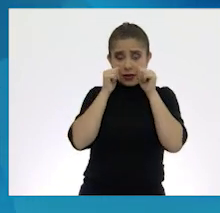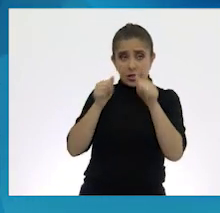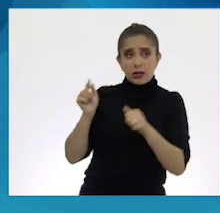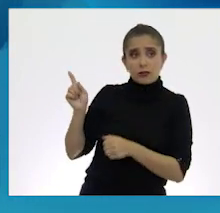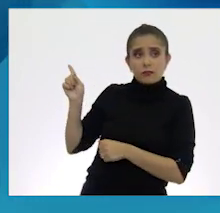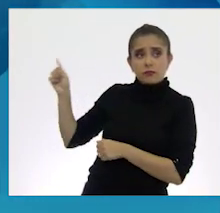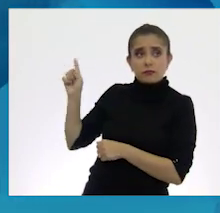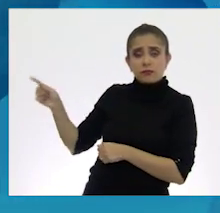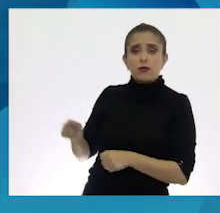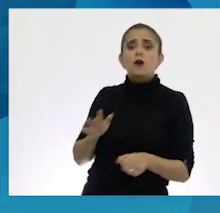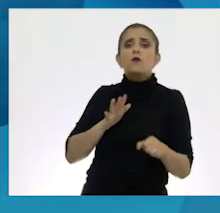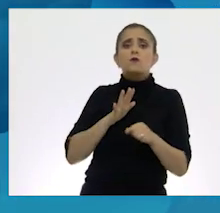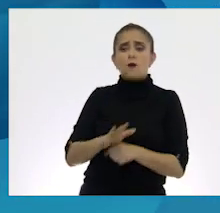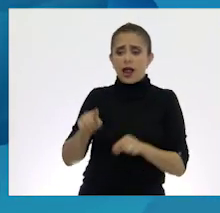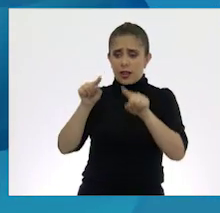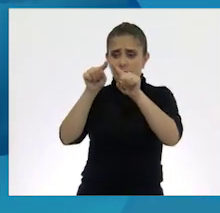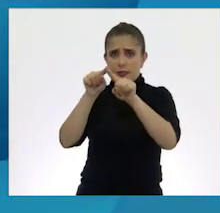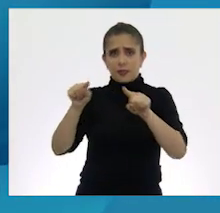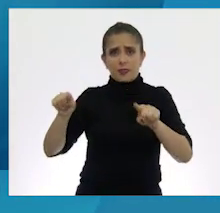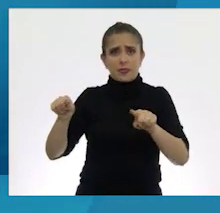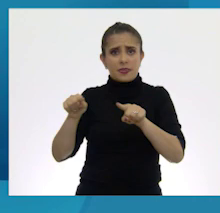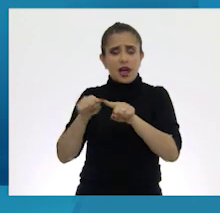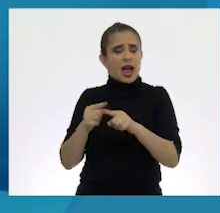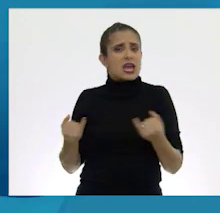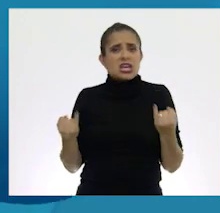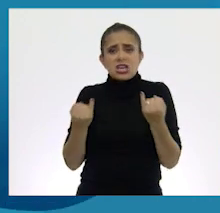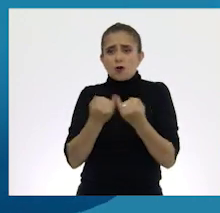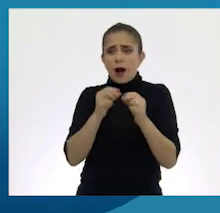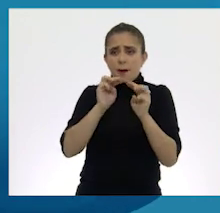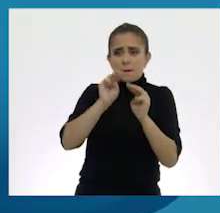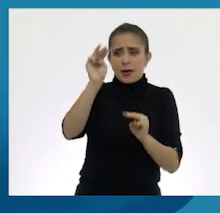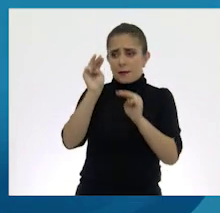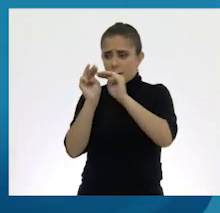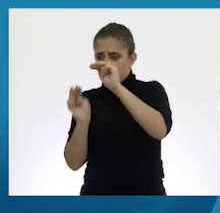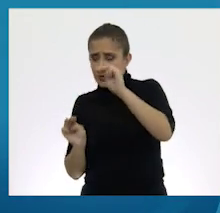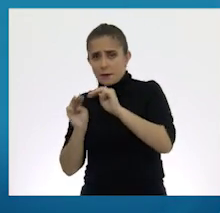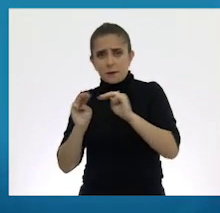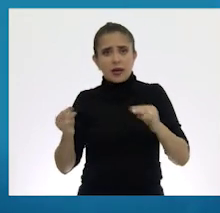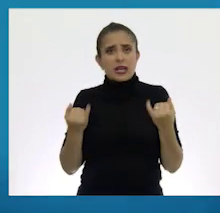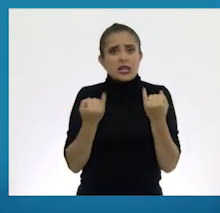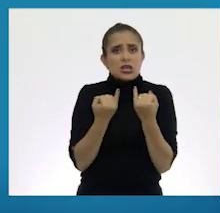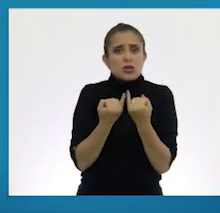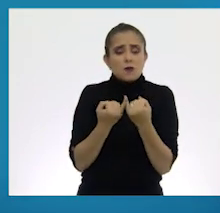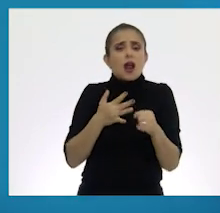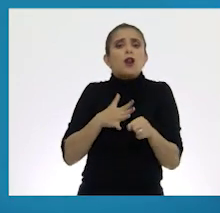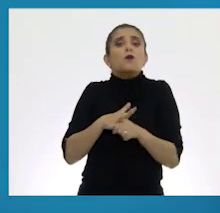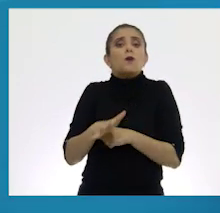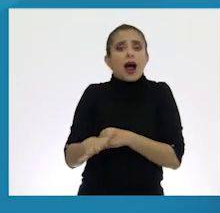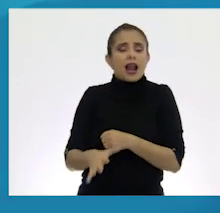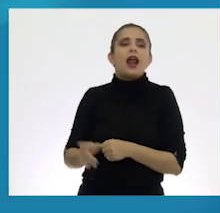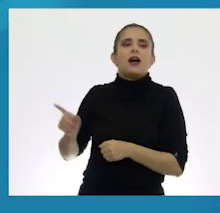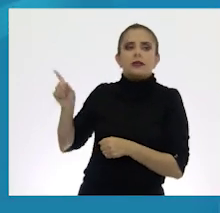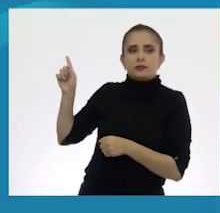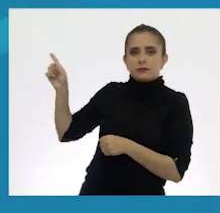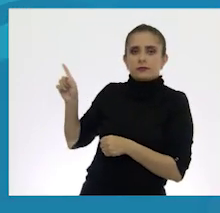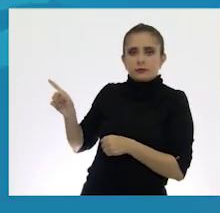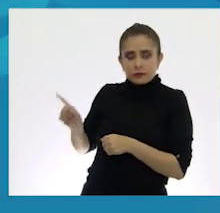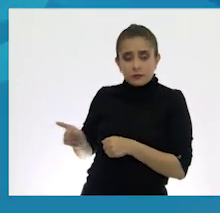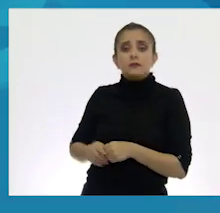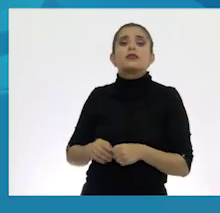van a poner qué triángulos tiene sus lados iguales. Y van a poner sí y qué triángulos